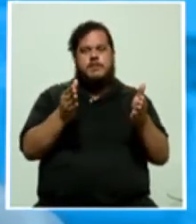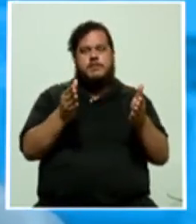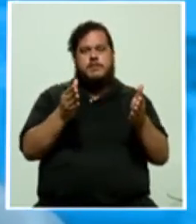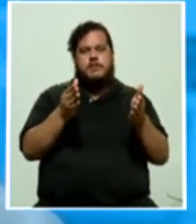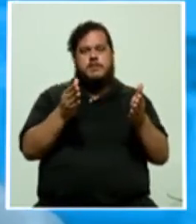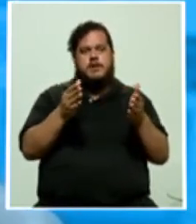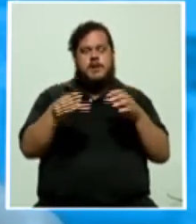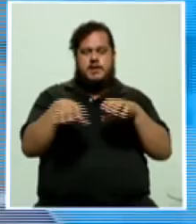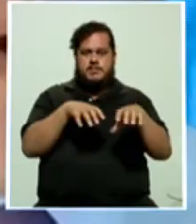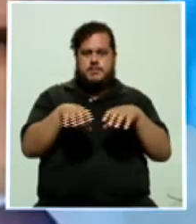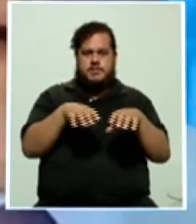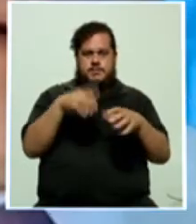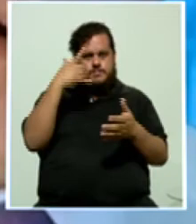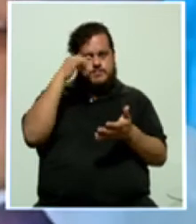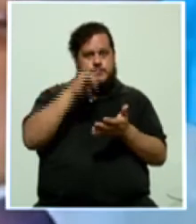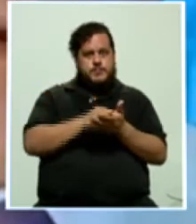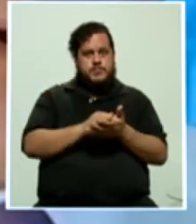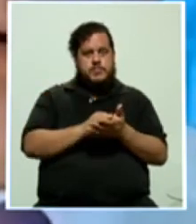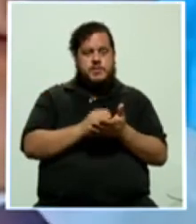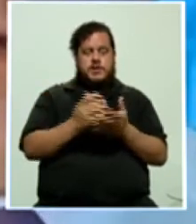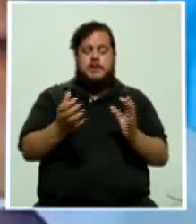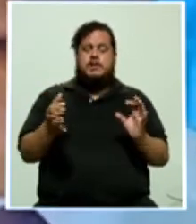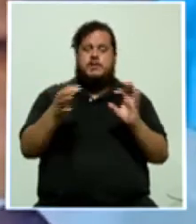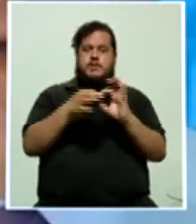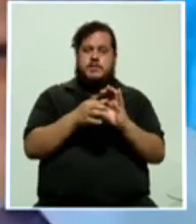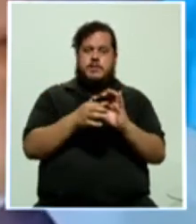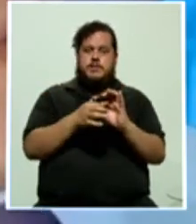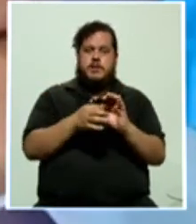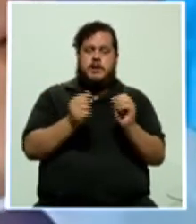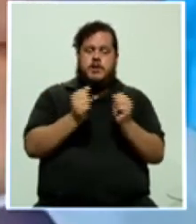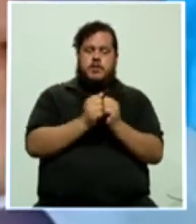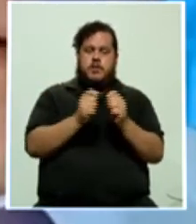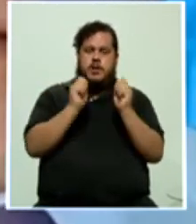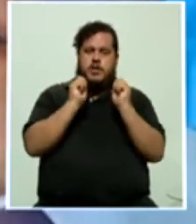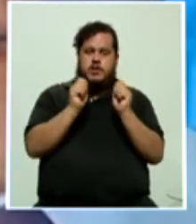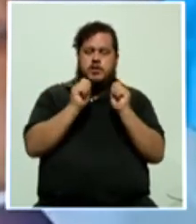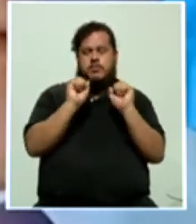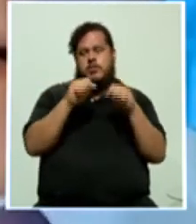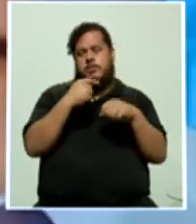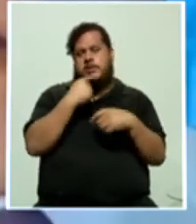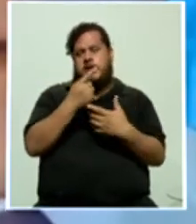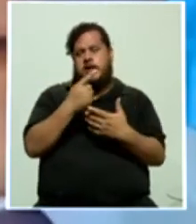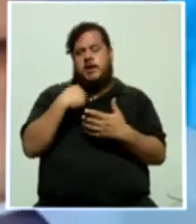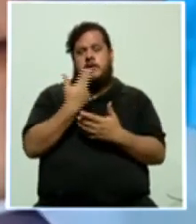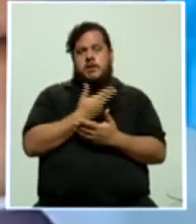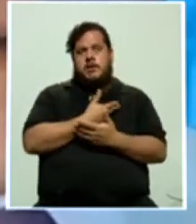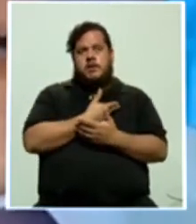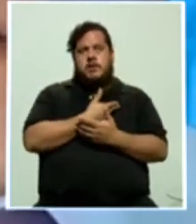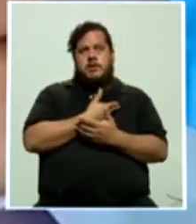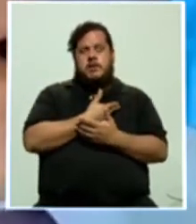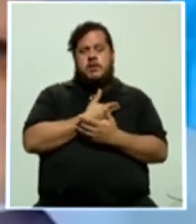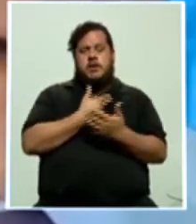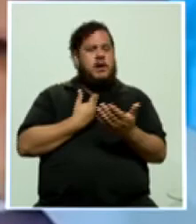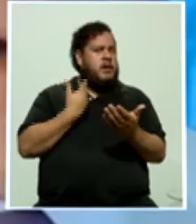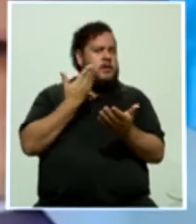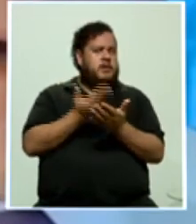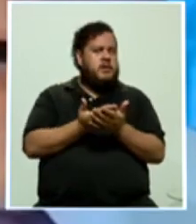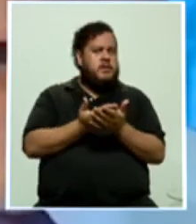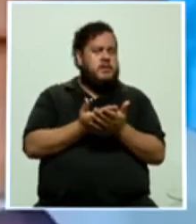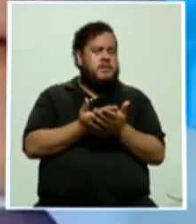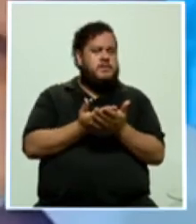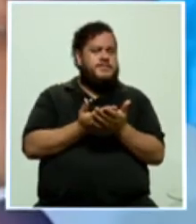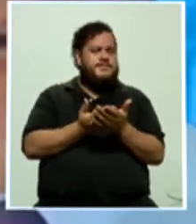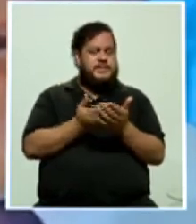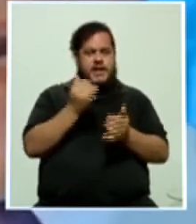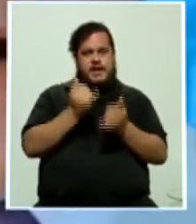la actividad, con lo cual, en lo que tiene que ver con la educación, podemos decir que estamos realmente llegando